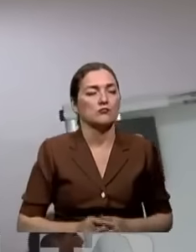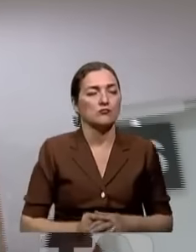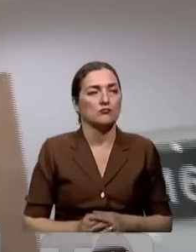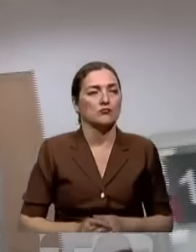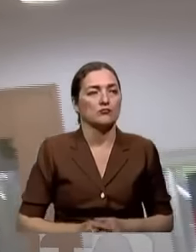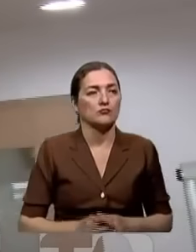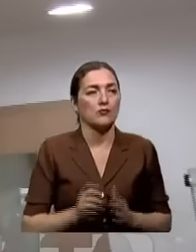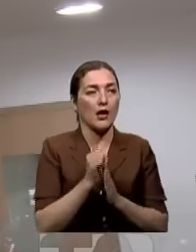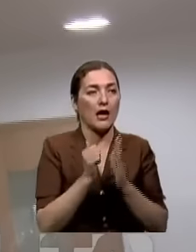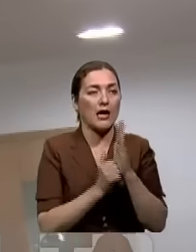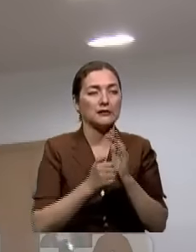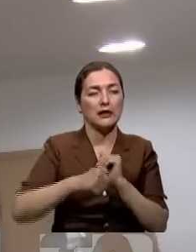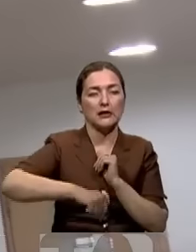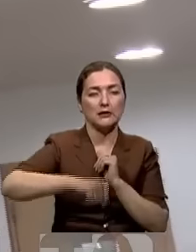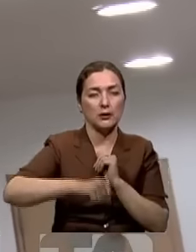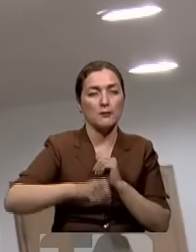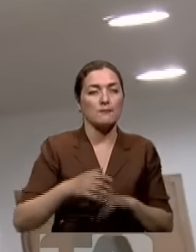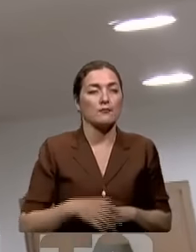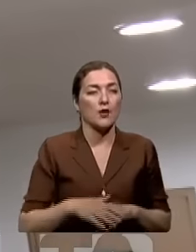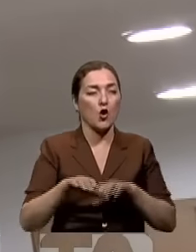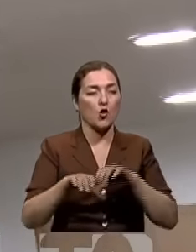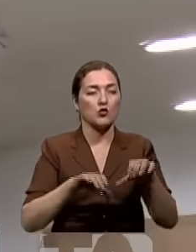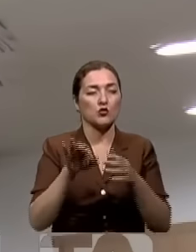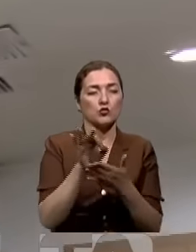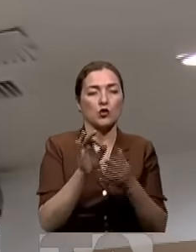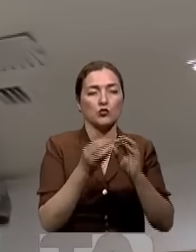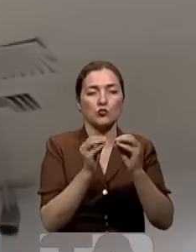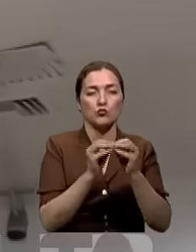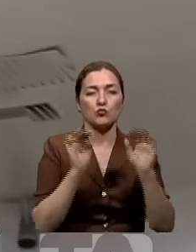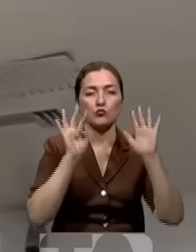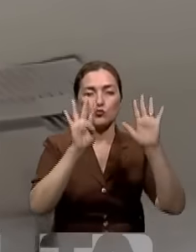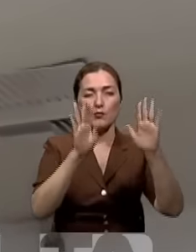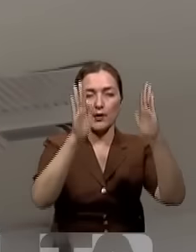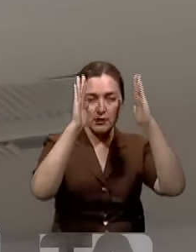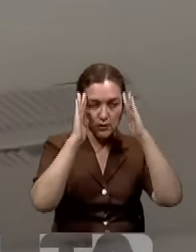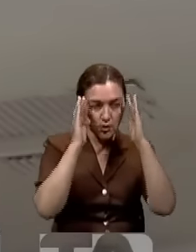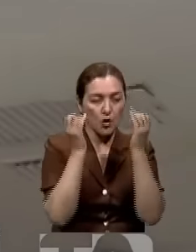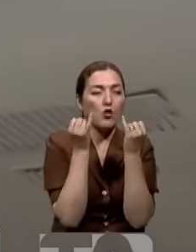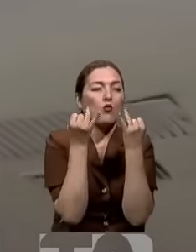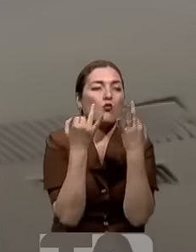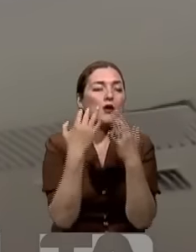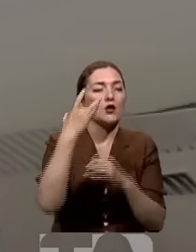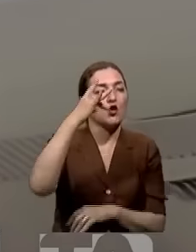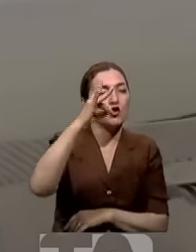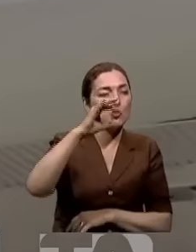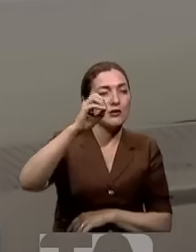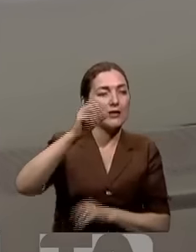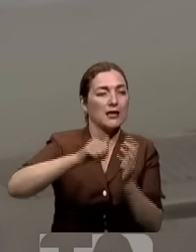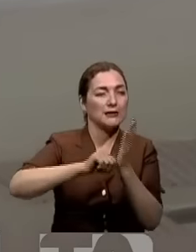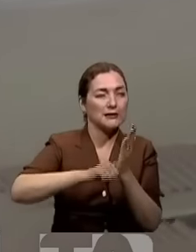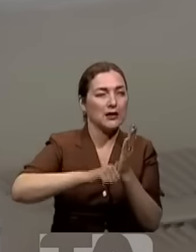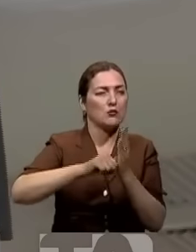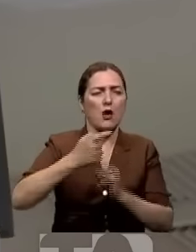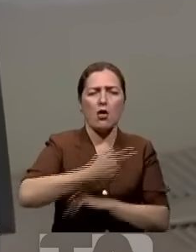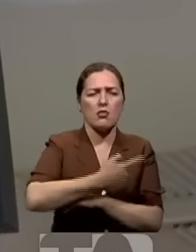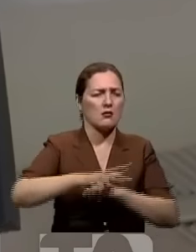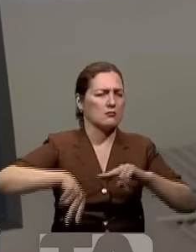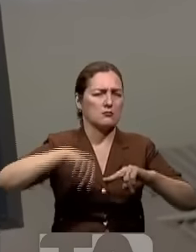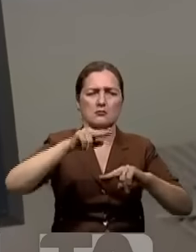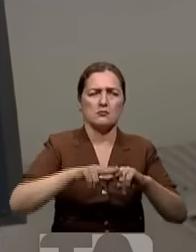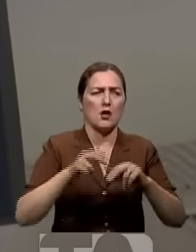en Agencia Matriz de la Coordinación Zonal 9 esperamos atender alrededor de 800 cédulas como en un día normal y